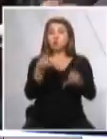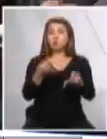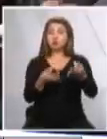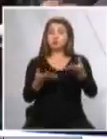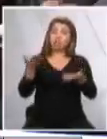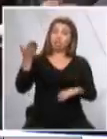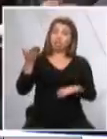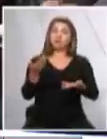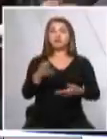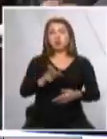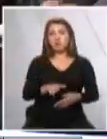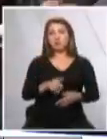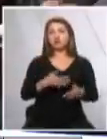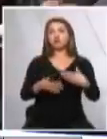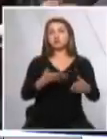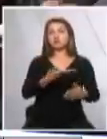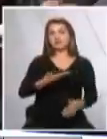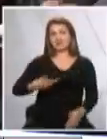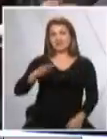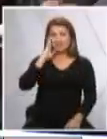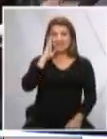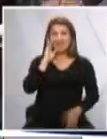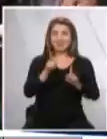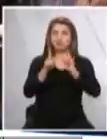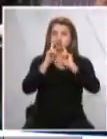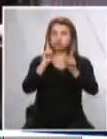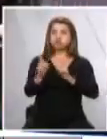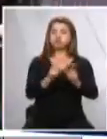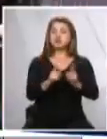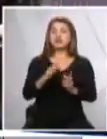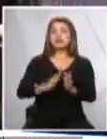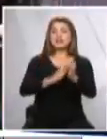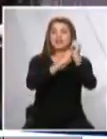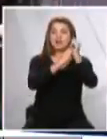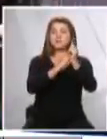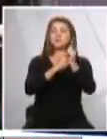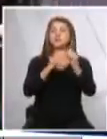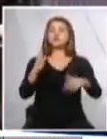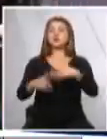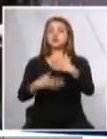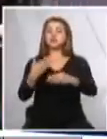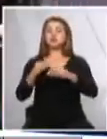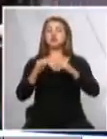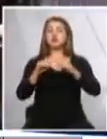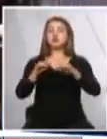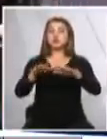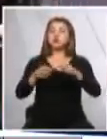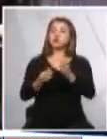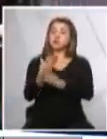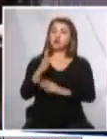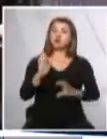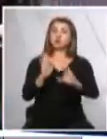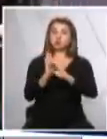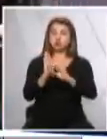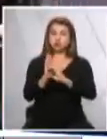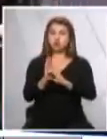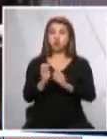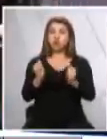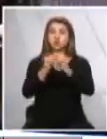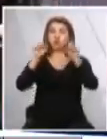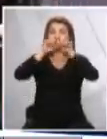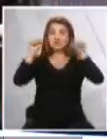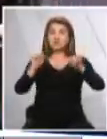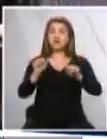prueba nuevamente está en Michelle Bachelet. Sí, por cierto. Ella tiene que liderar entonces un proceso de una nueva constitución con un